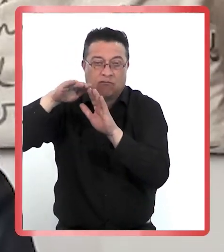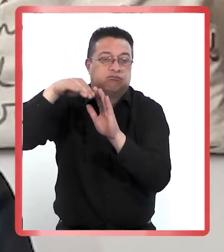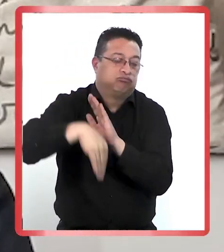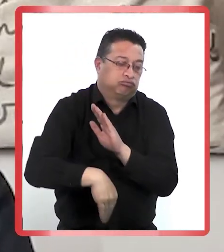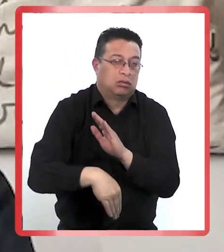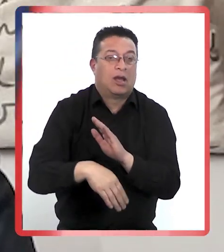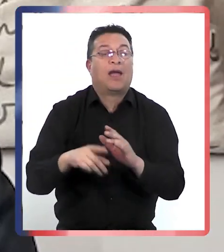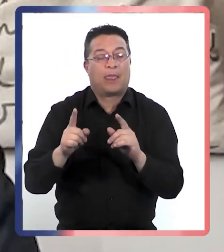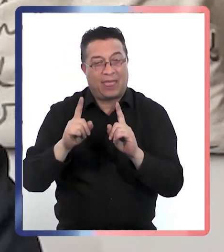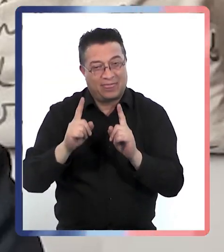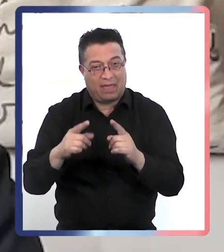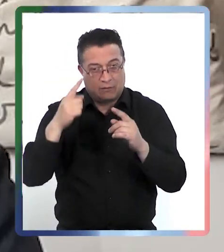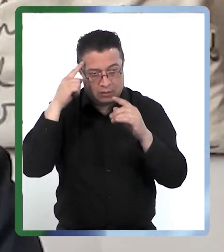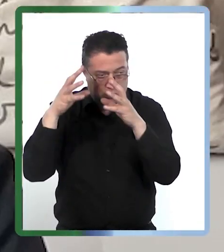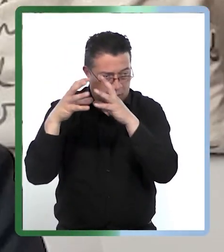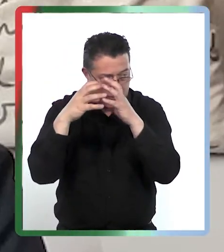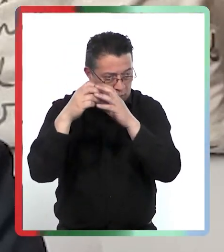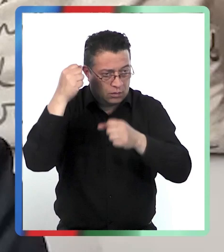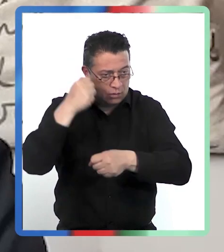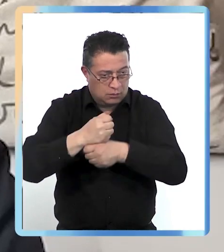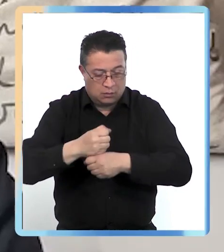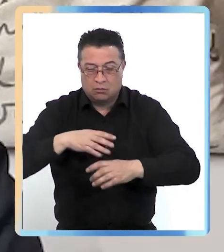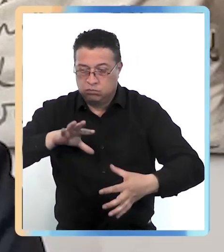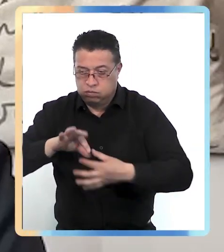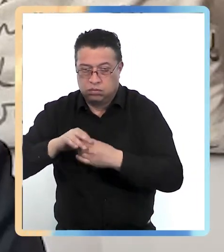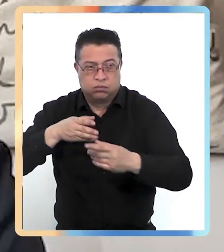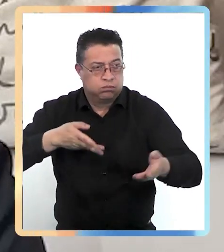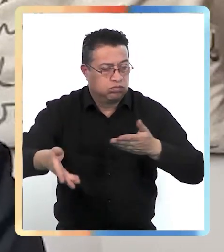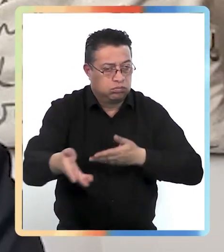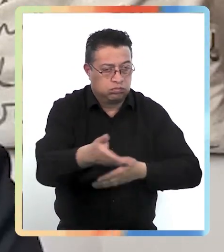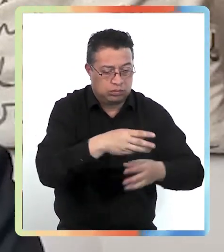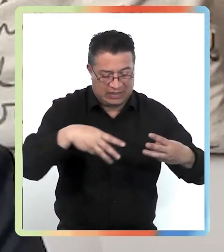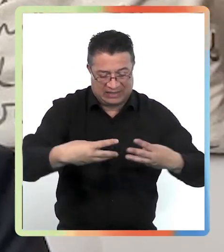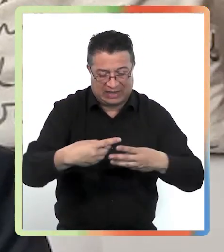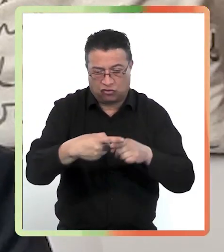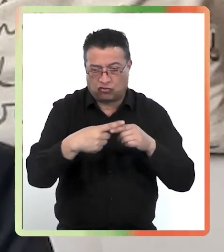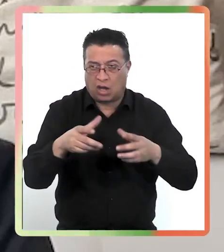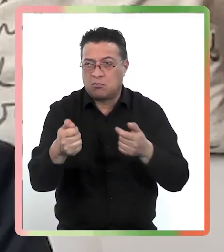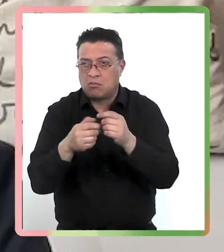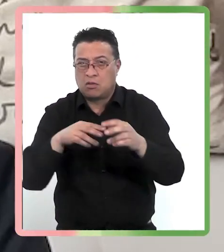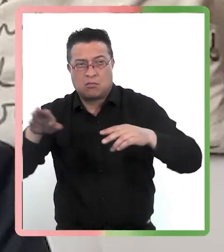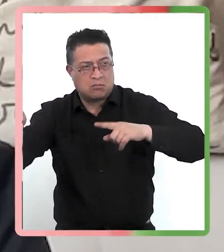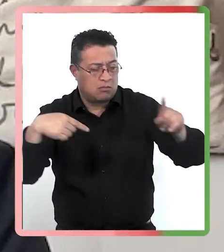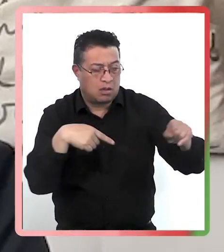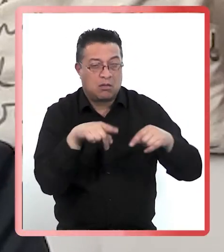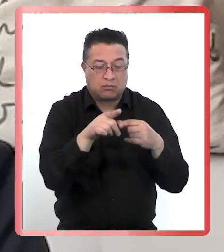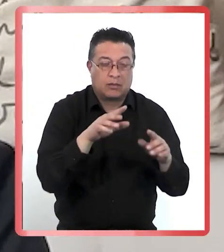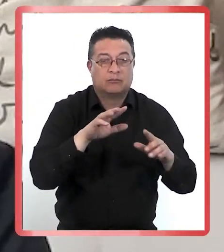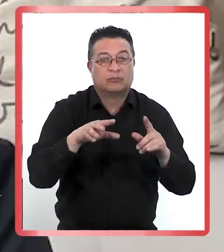debería tratar de que el paciente se mantenga funcional y conectado con sus redes sociales.